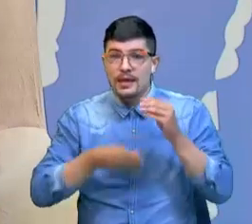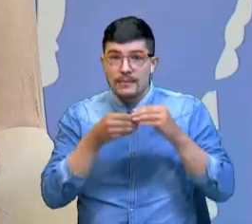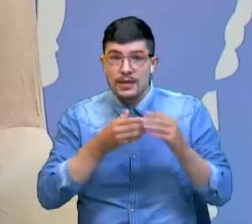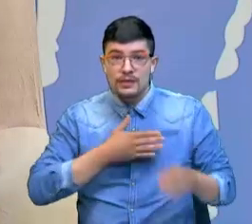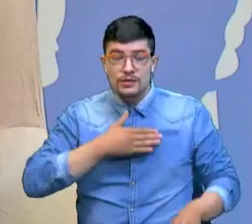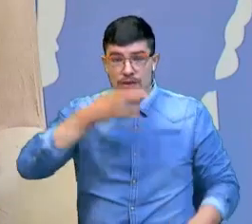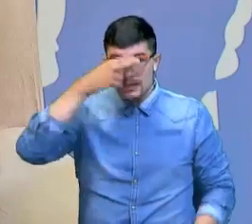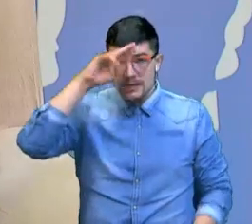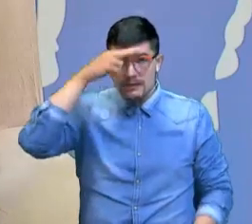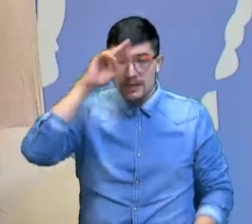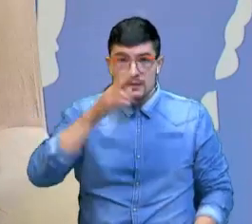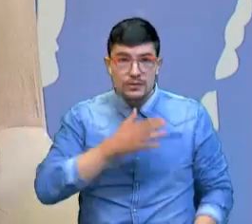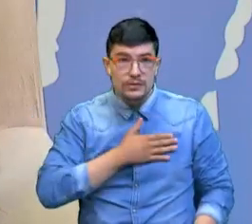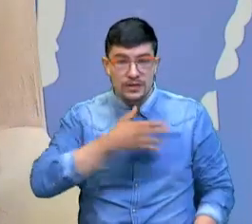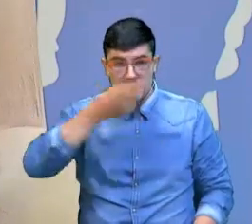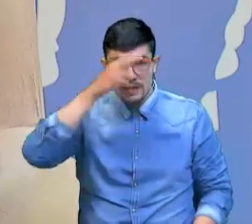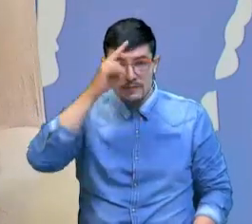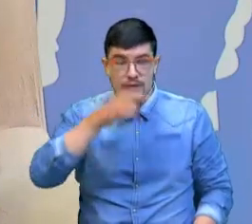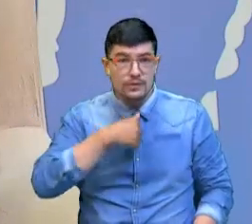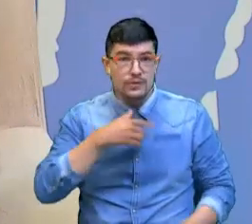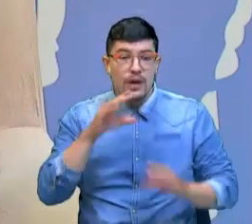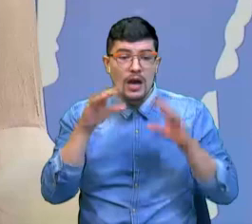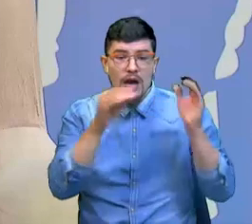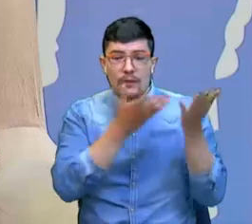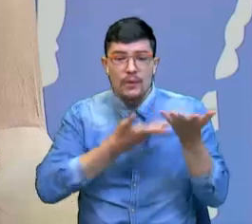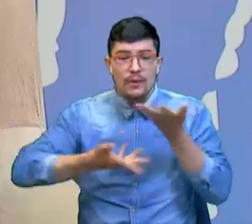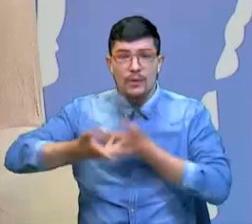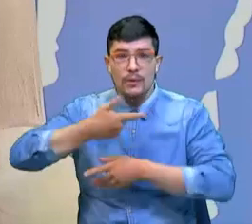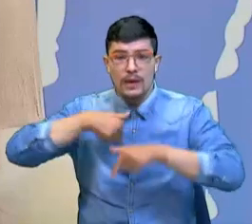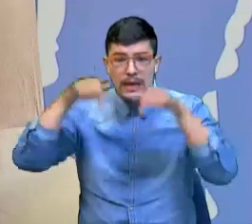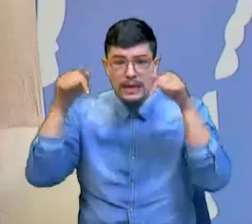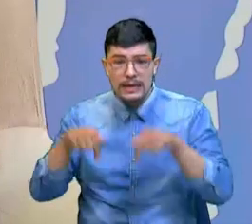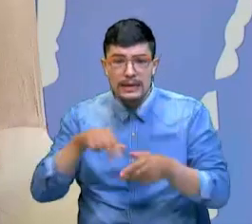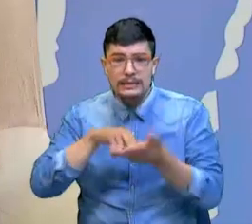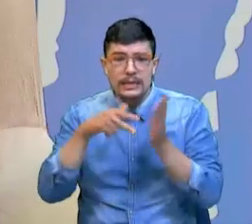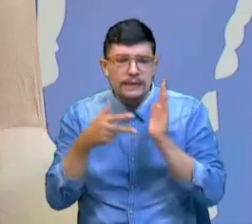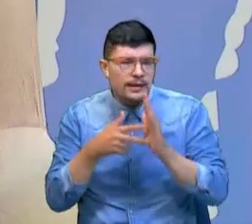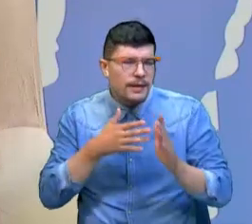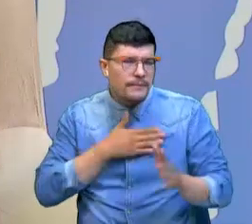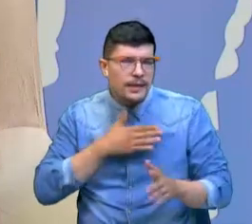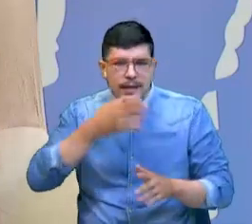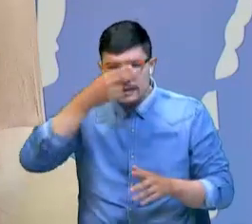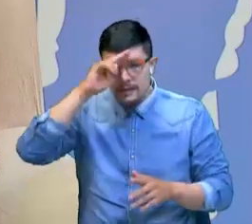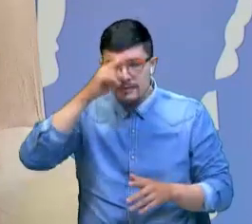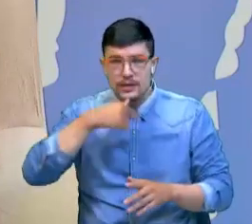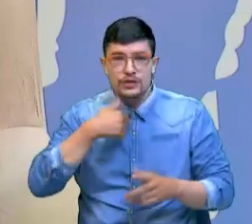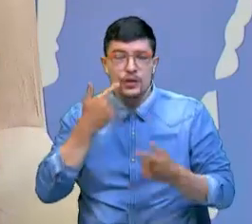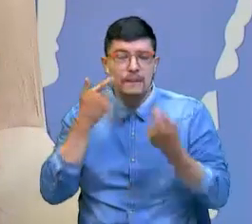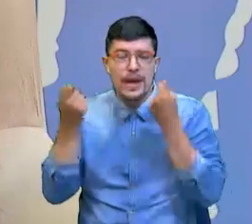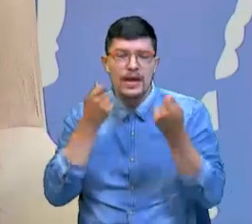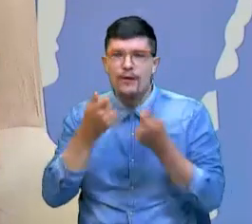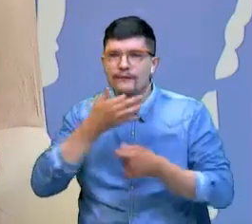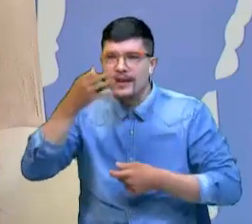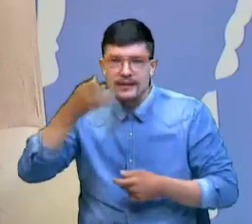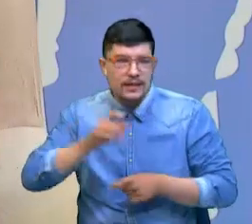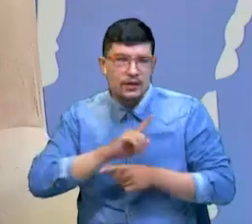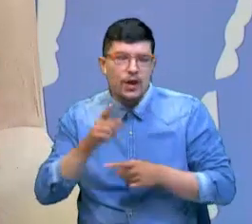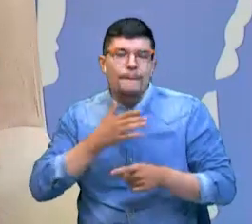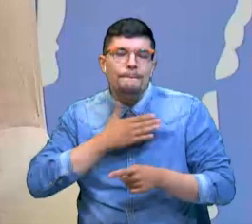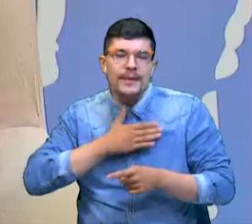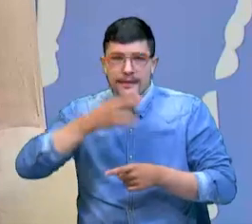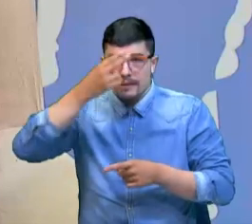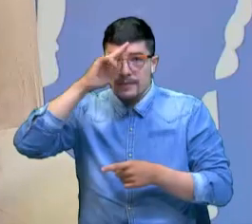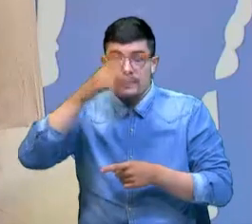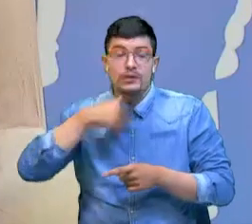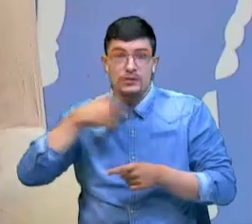Interpreto, porque televidentes, lo que yo converso aquí con ustedes no son más que mis interpretaciones, yo no manejo verdades, pero por varios